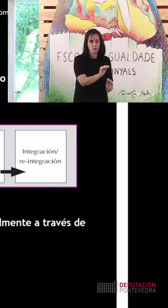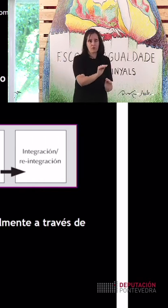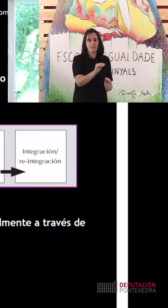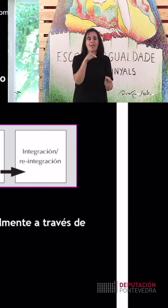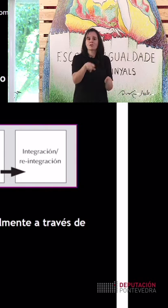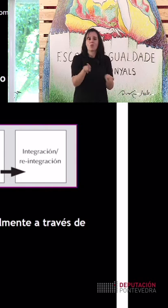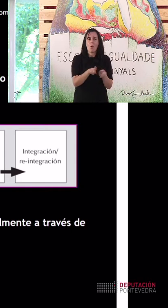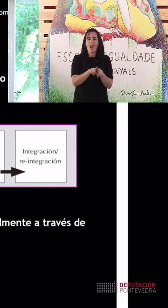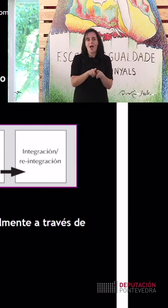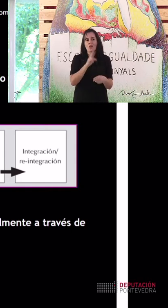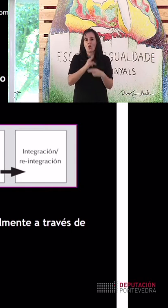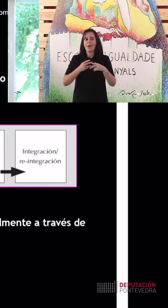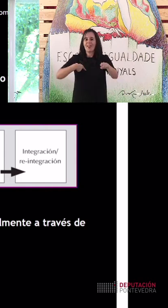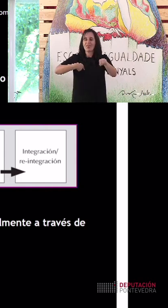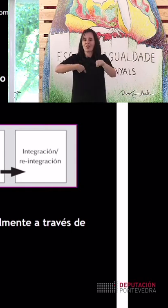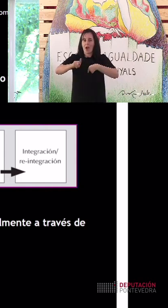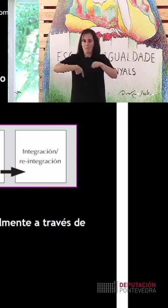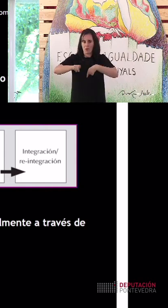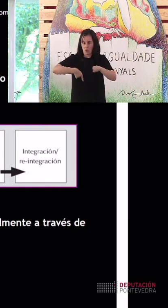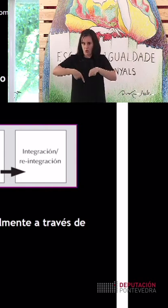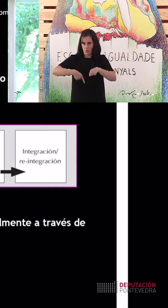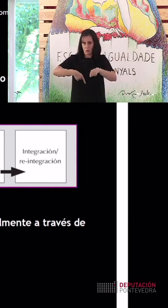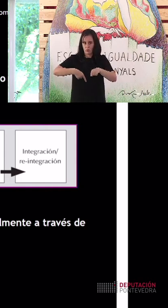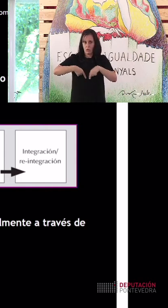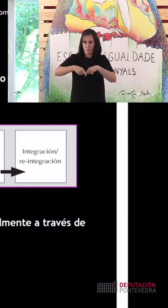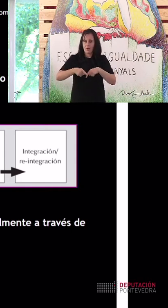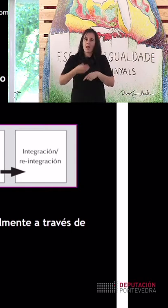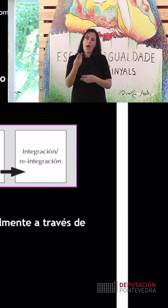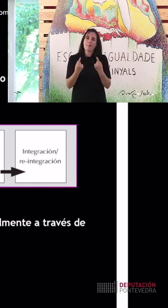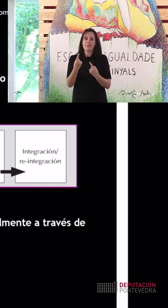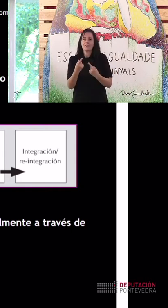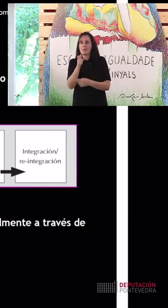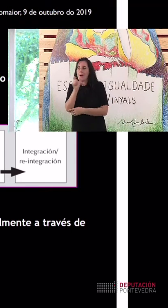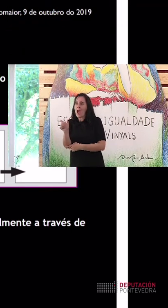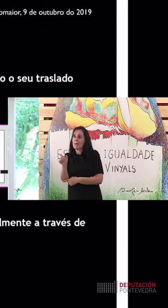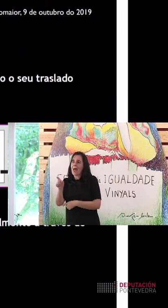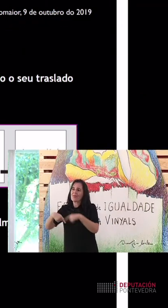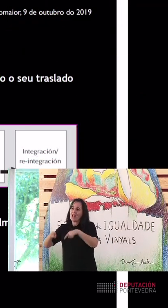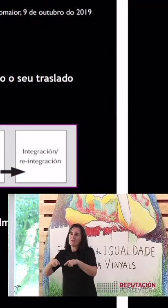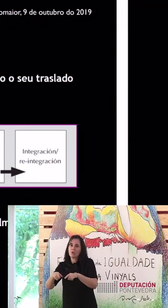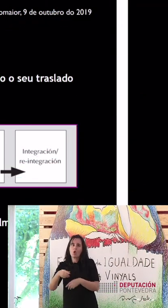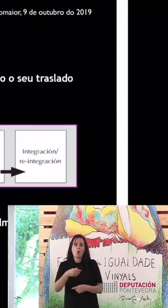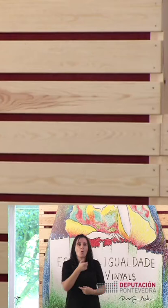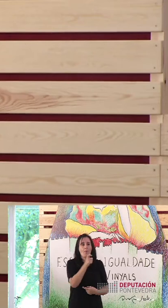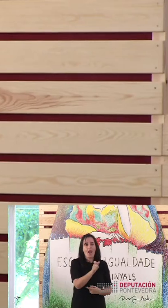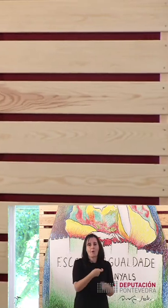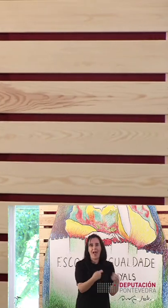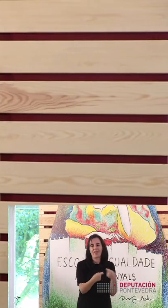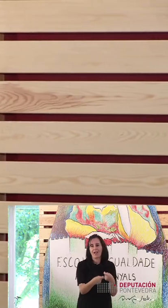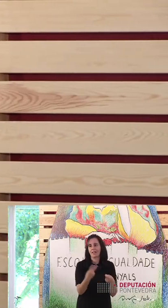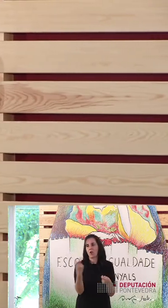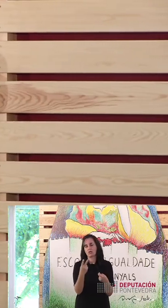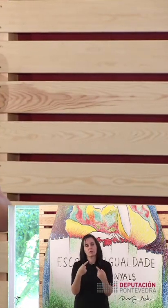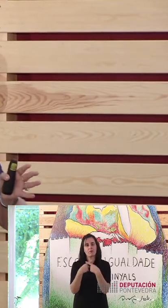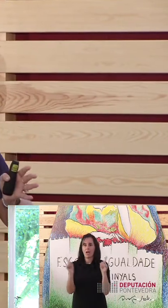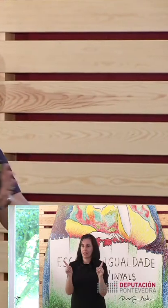tráfico, vale, que moitas veces se utiliza como se foran sinónimos e non o son. O tráfico simplemente é o cruce ilegal de fronteiras